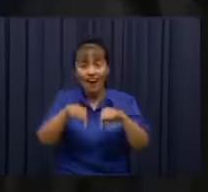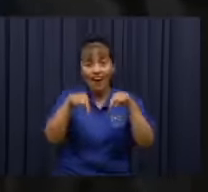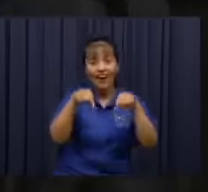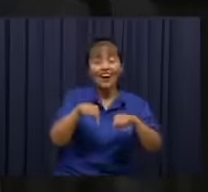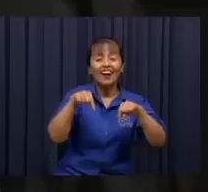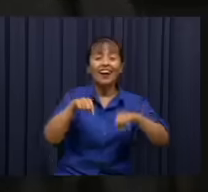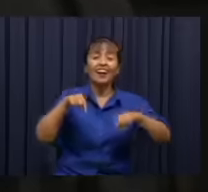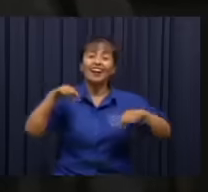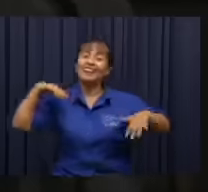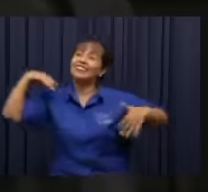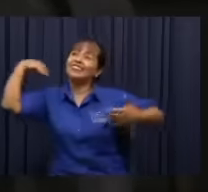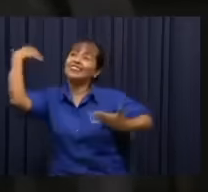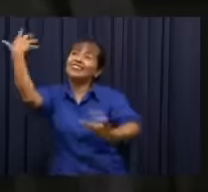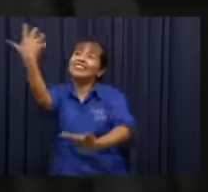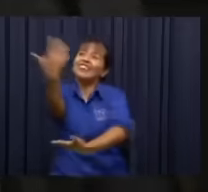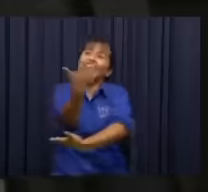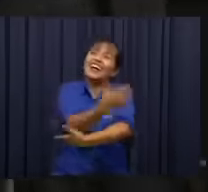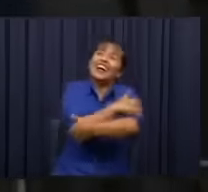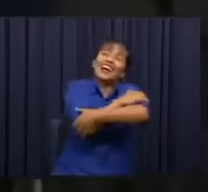Que yo